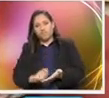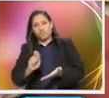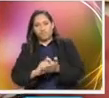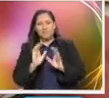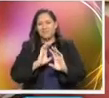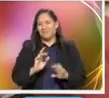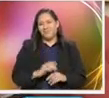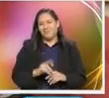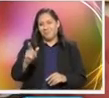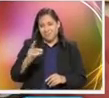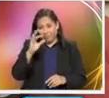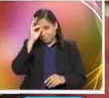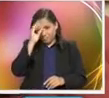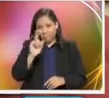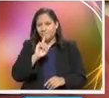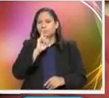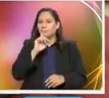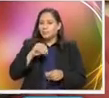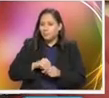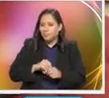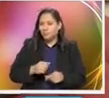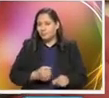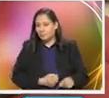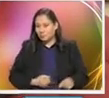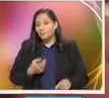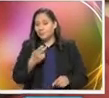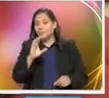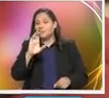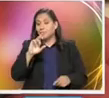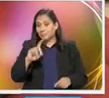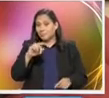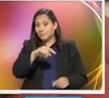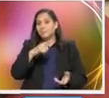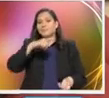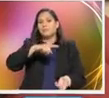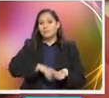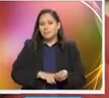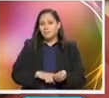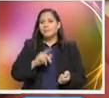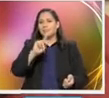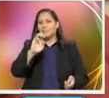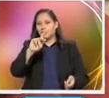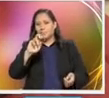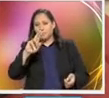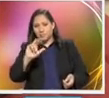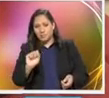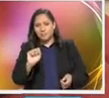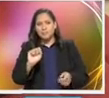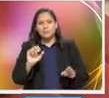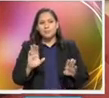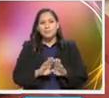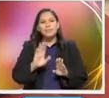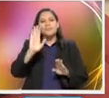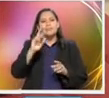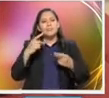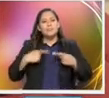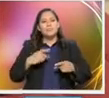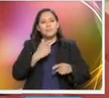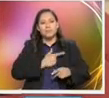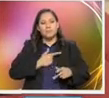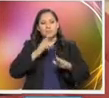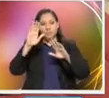dejaban. Entonces todo esto le da a este disco del Sgt. Pepper como un aura de que ha creado culto. Culto, además, ¿no?